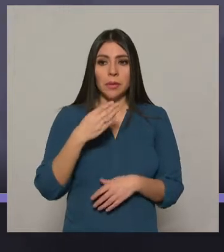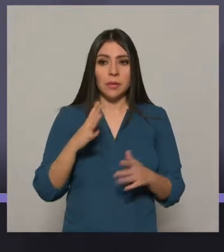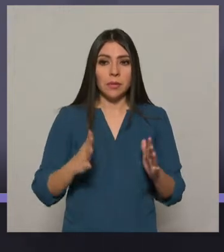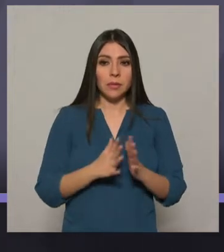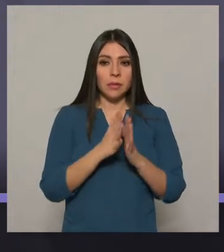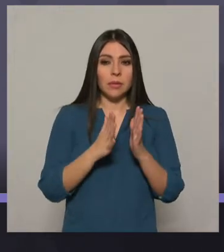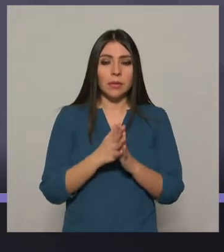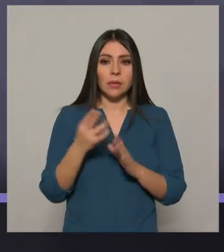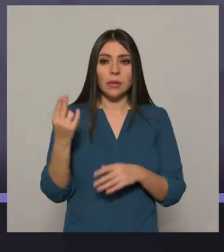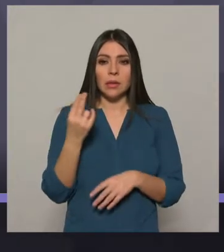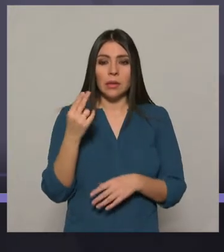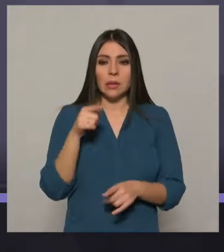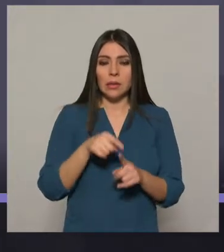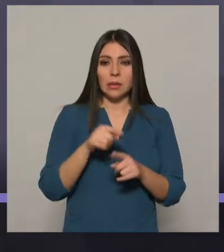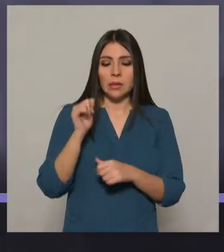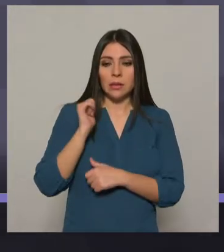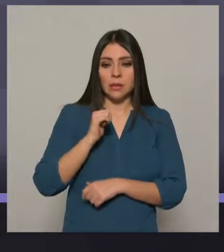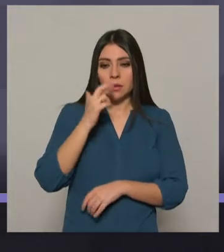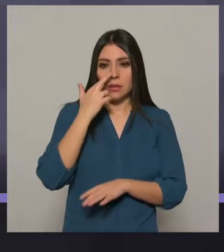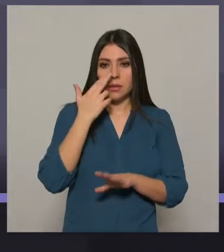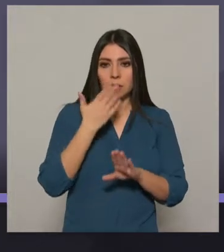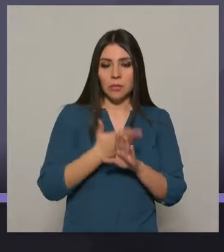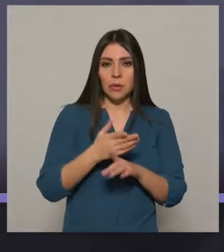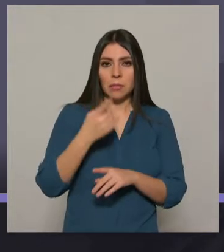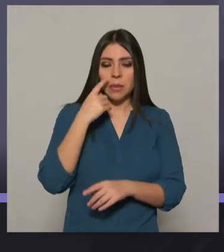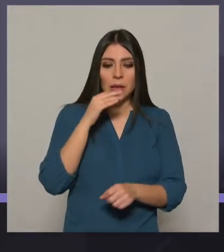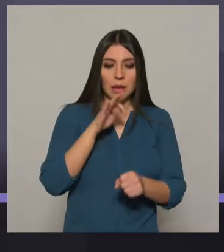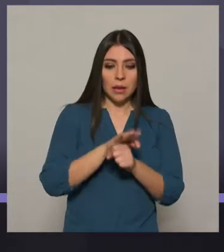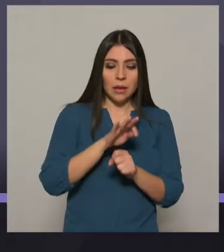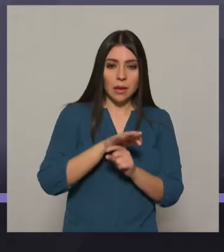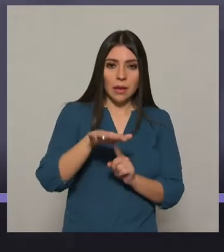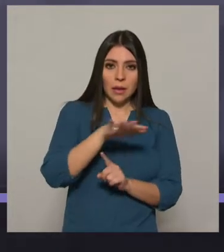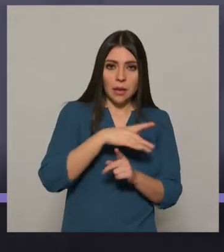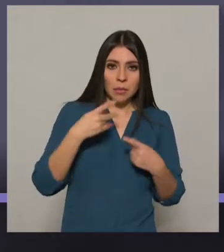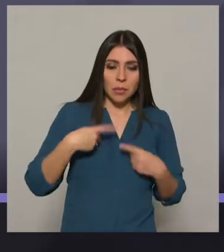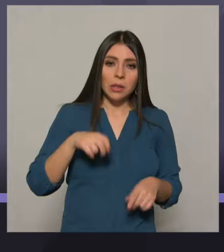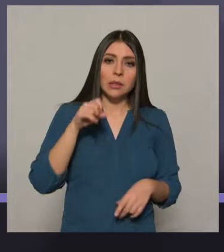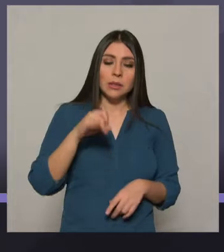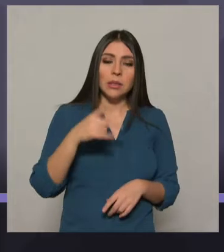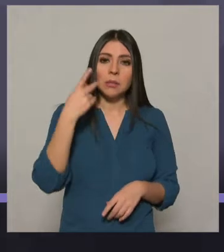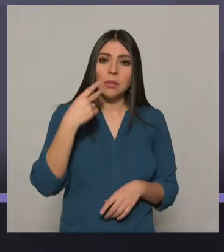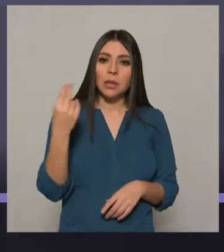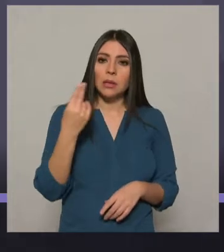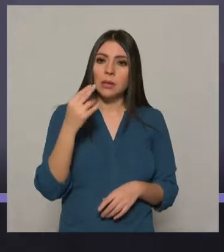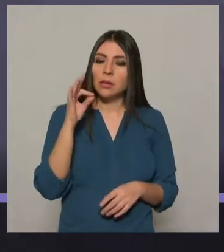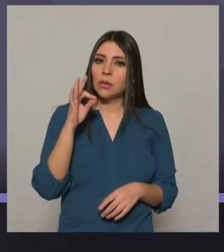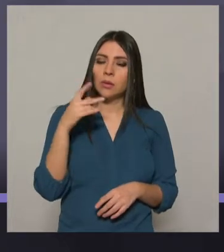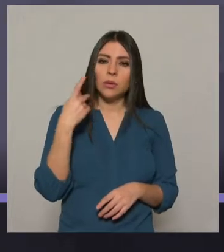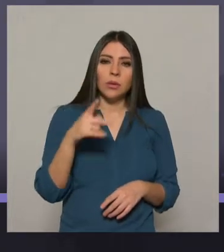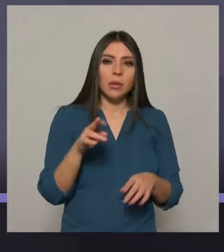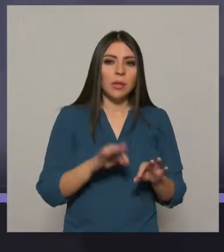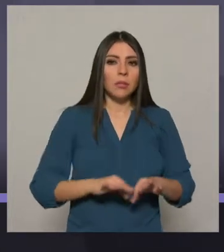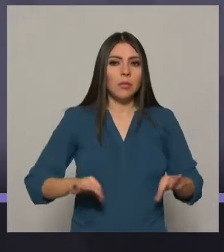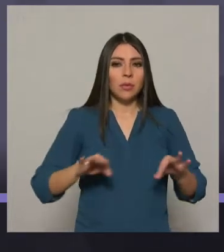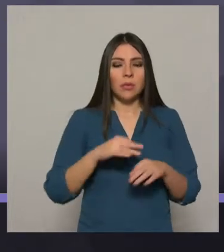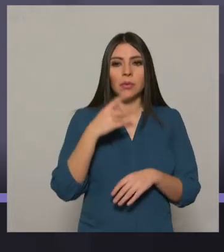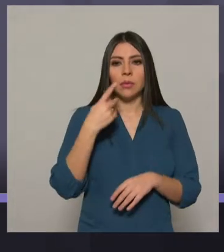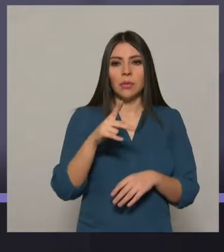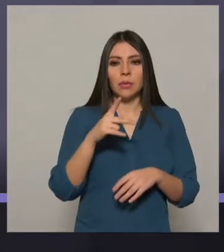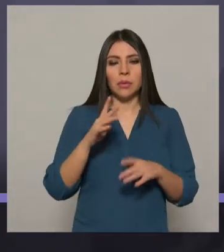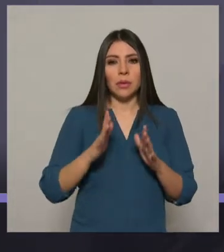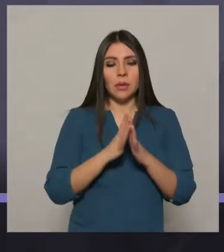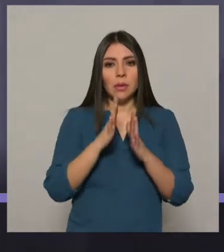eje articulador social, pero también que tiene que ver con los principios básicos de un régimen democrático, es